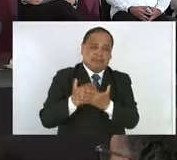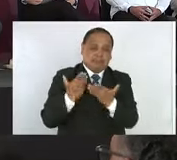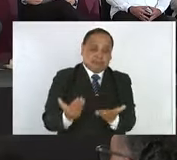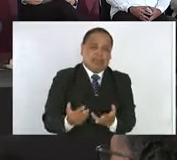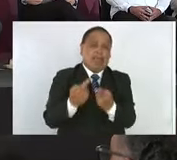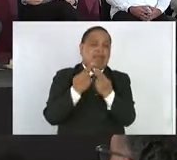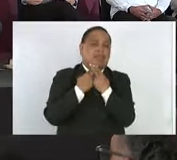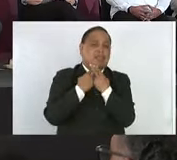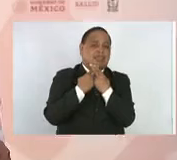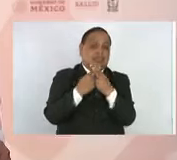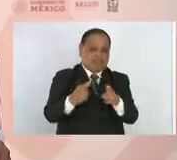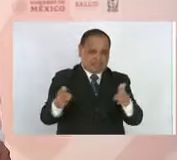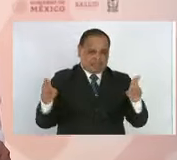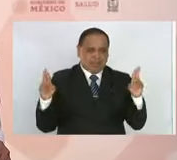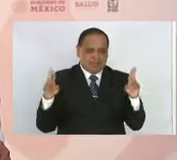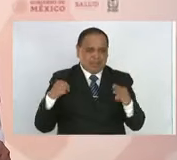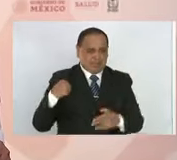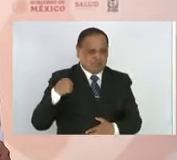revolucionaria